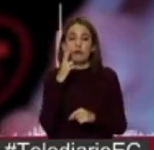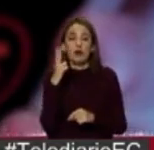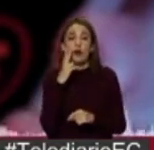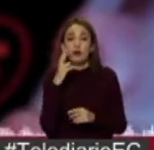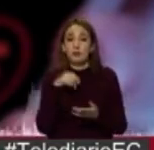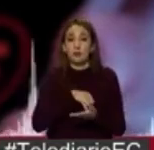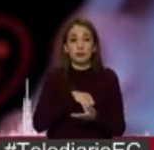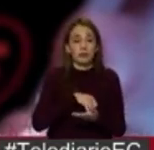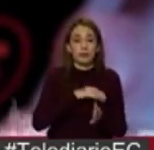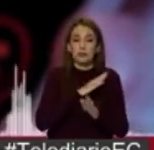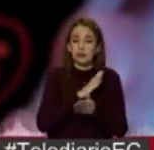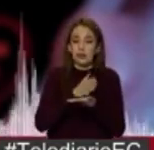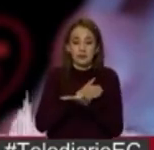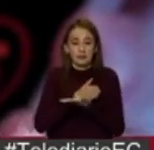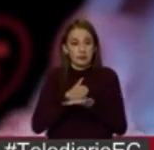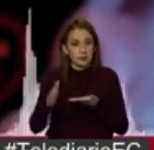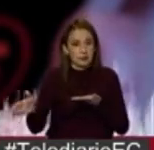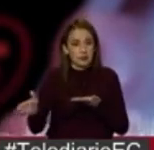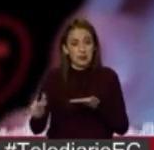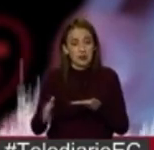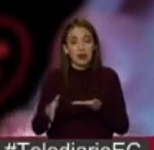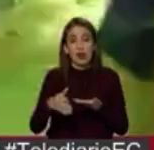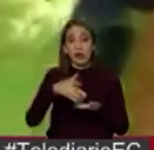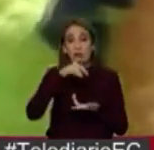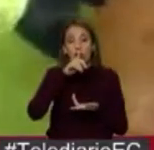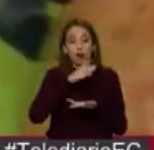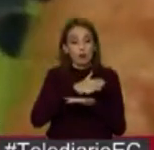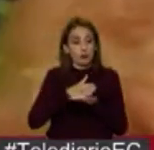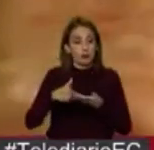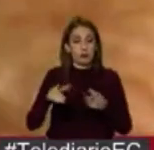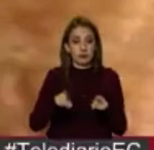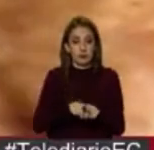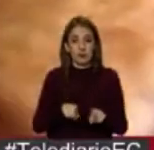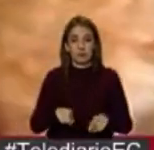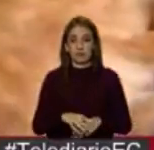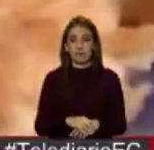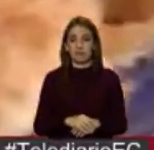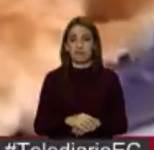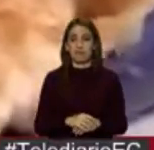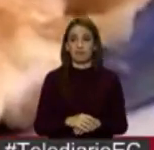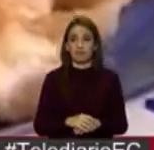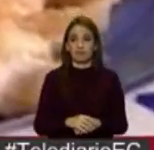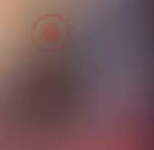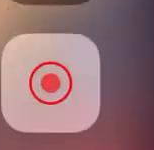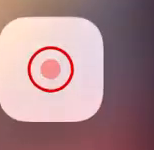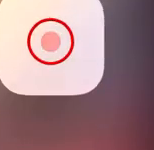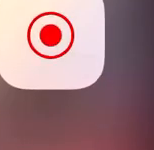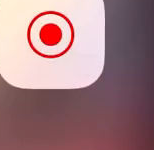dejen el tabaco y el alcohol a un lado. Juan Carlos Figueroa, Ecuador TV.